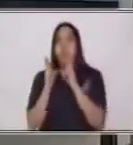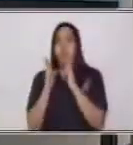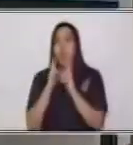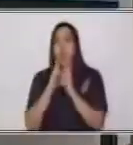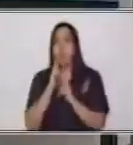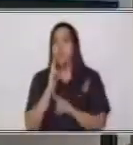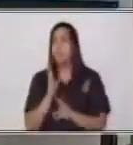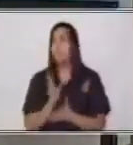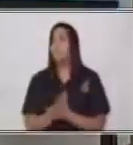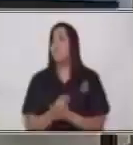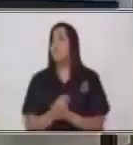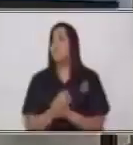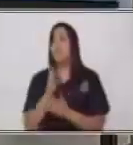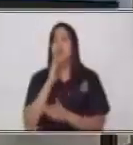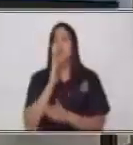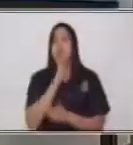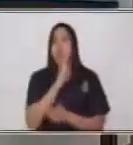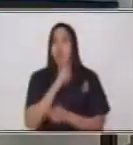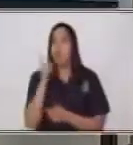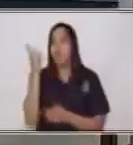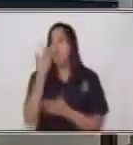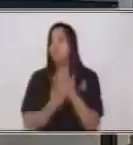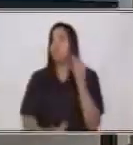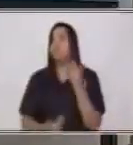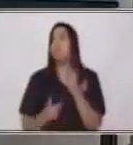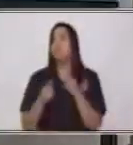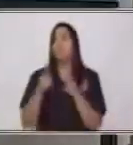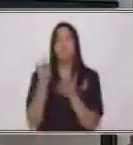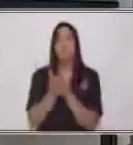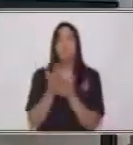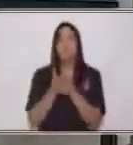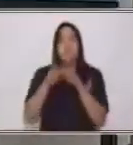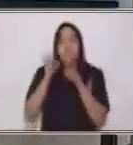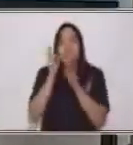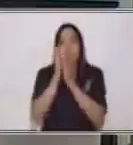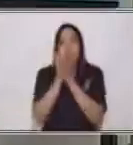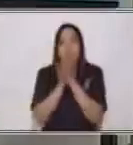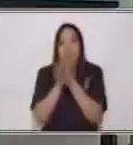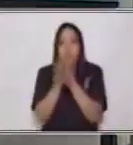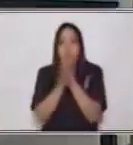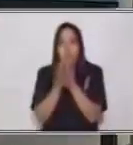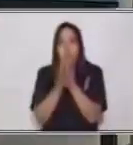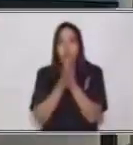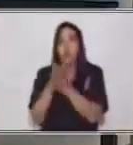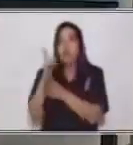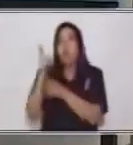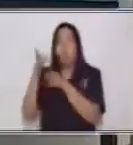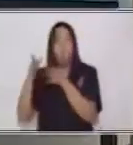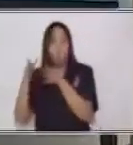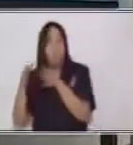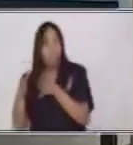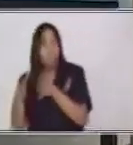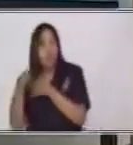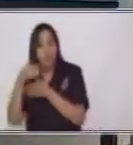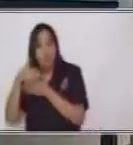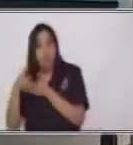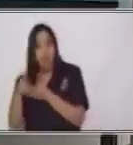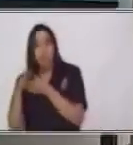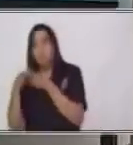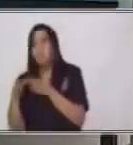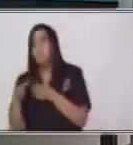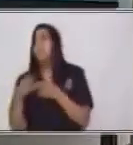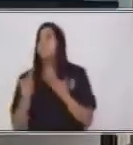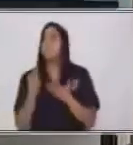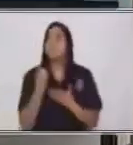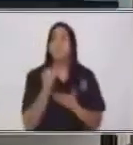comprar una taza de chocolate y un pastel. ¿Cuánto pagaría por esto?